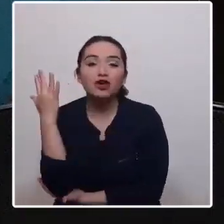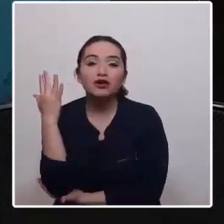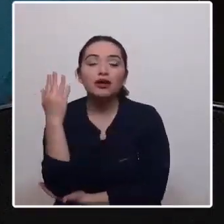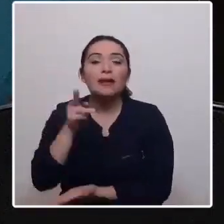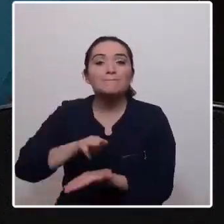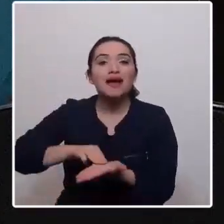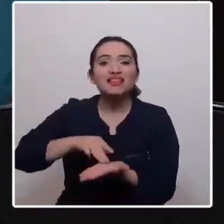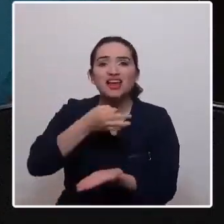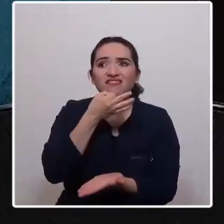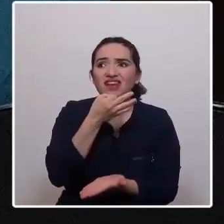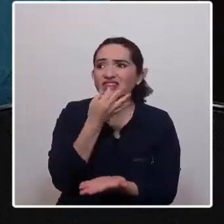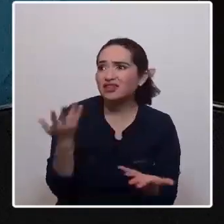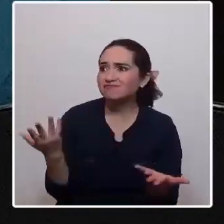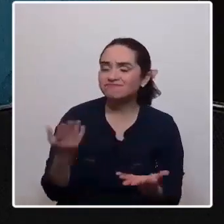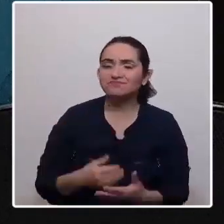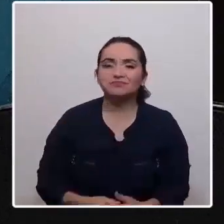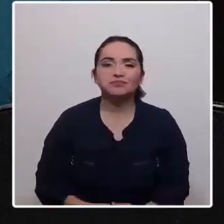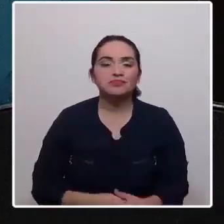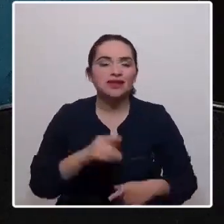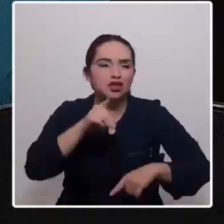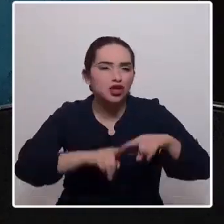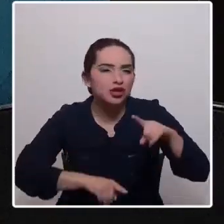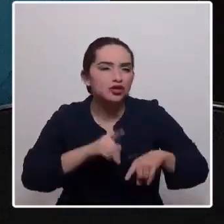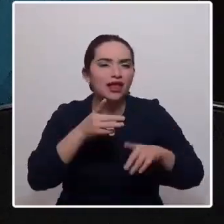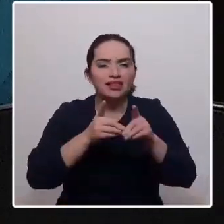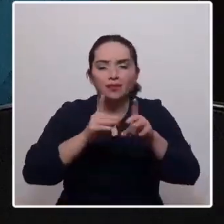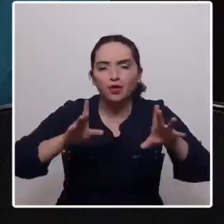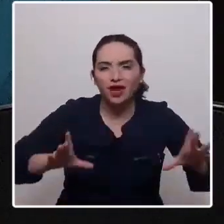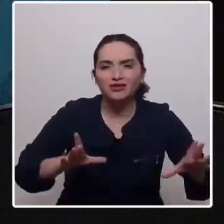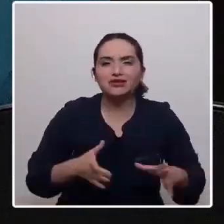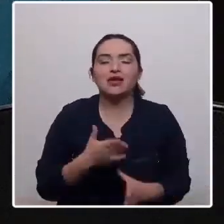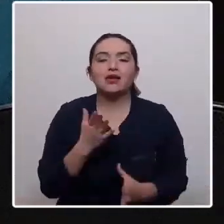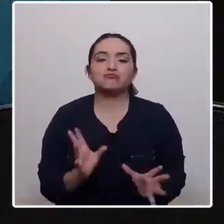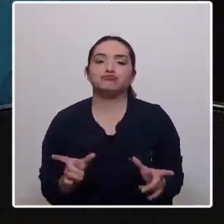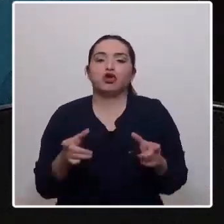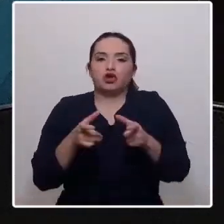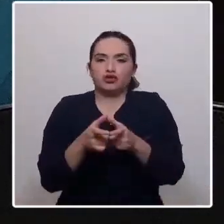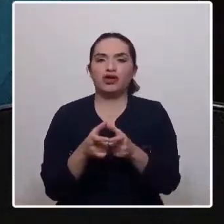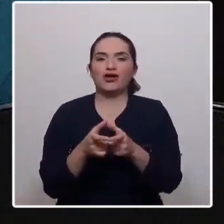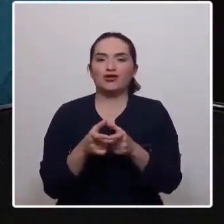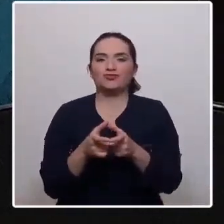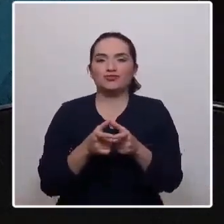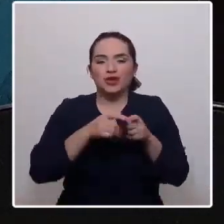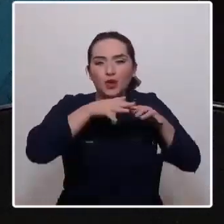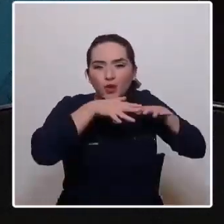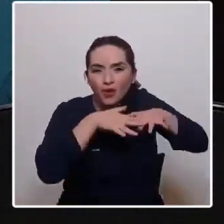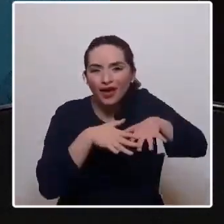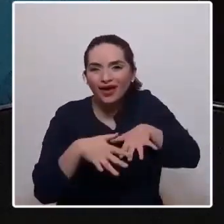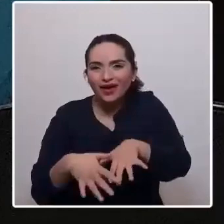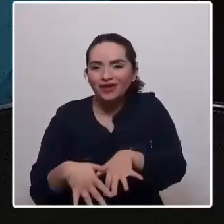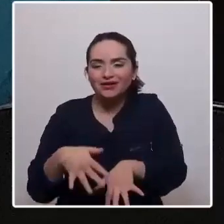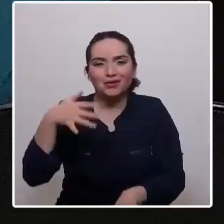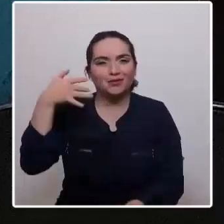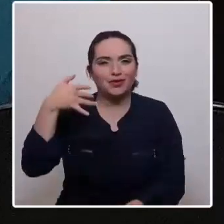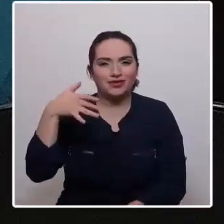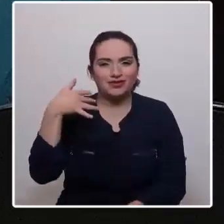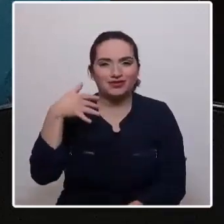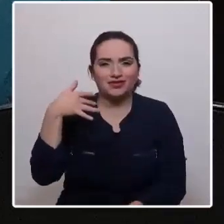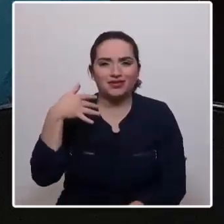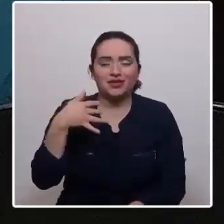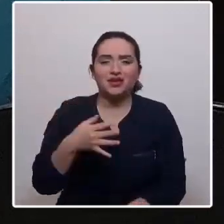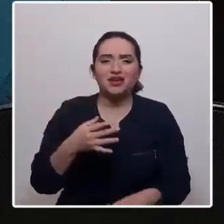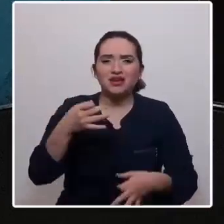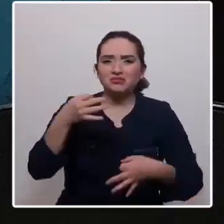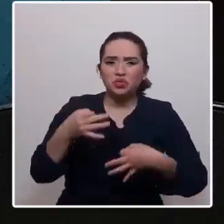gobernanza democrática, territorial, a través de la conformación de consejos de cuencas, es fundamental para resolver las injusticias